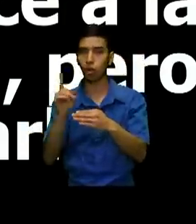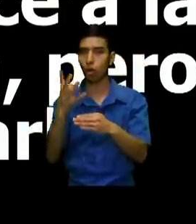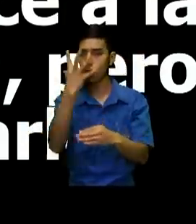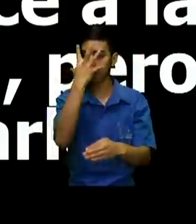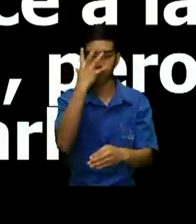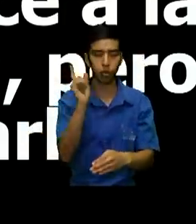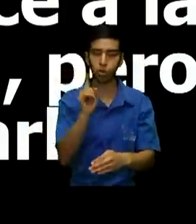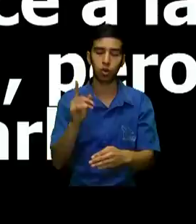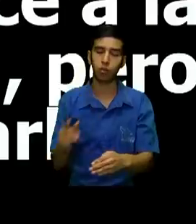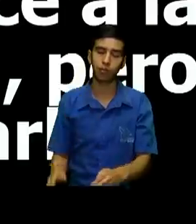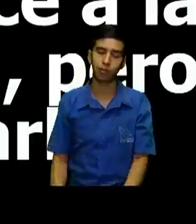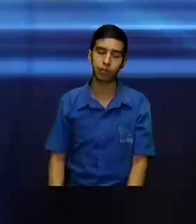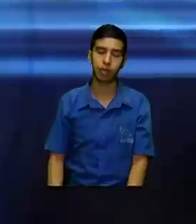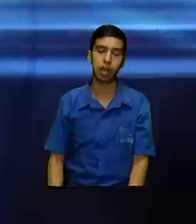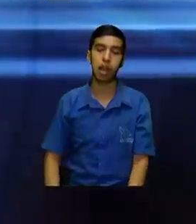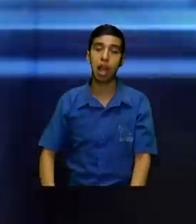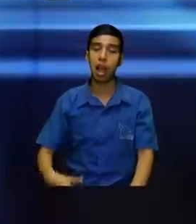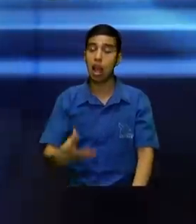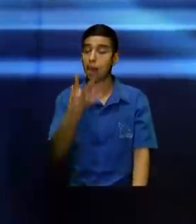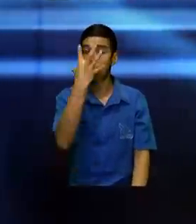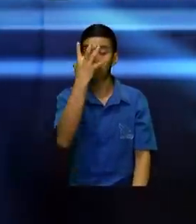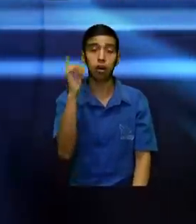No te puede atacar solo así por así.